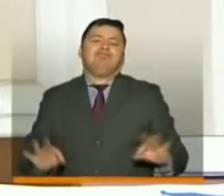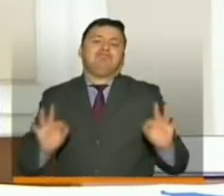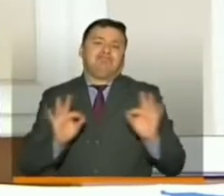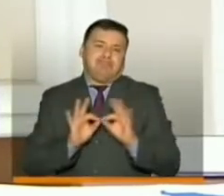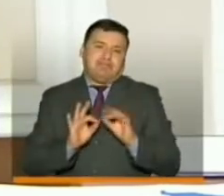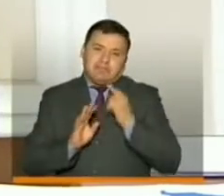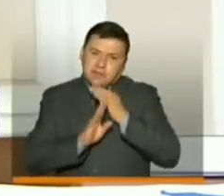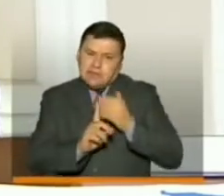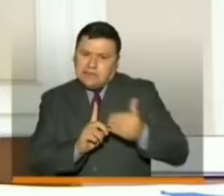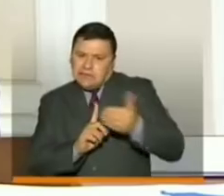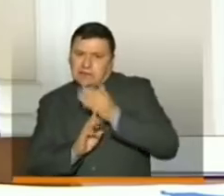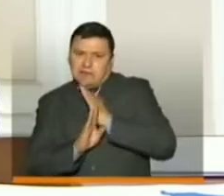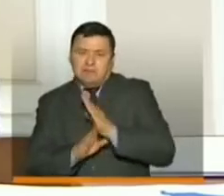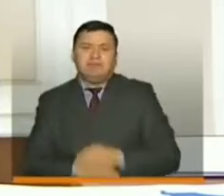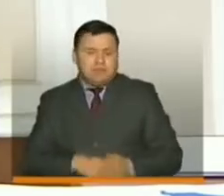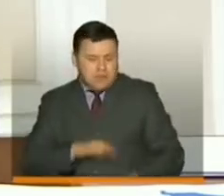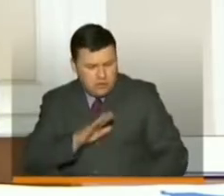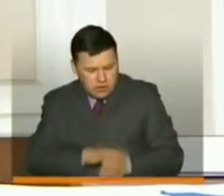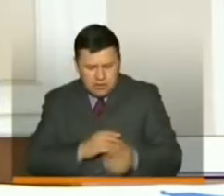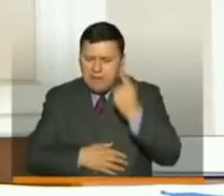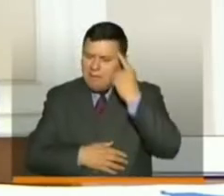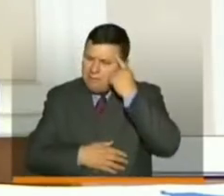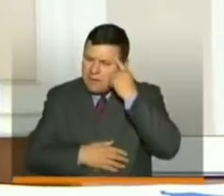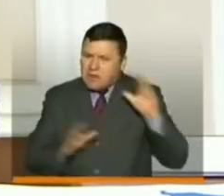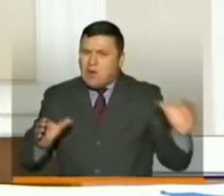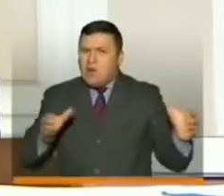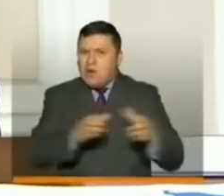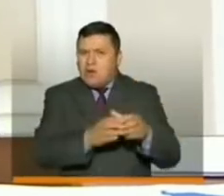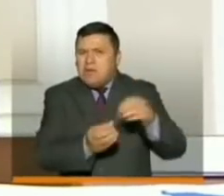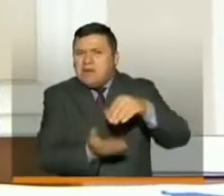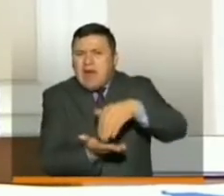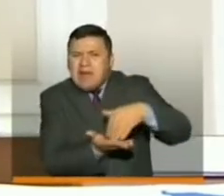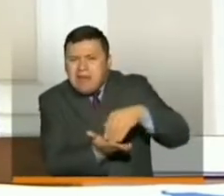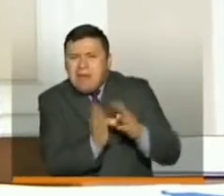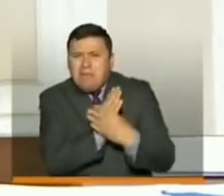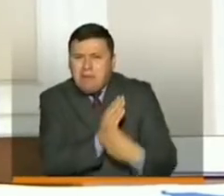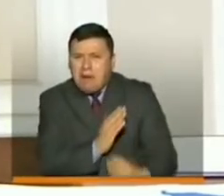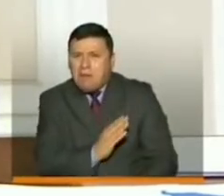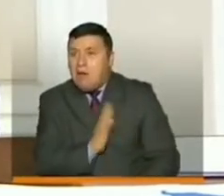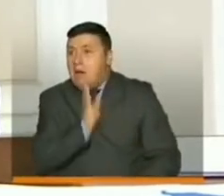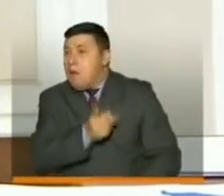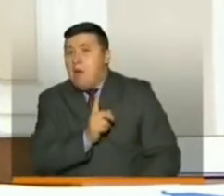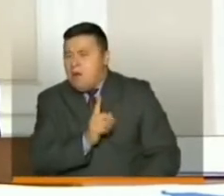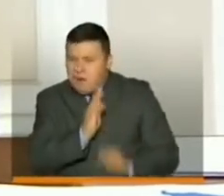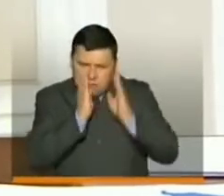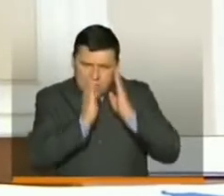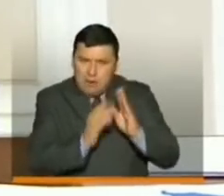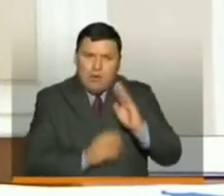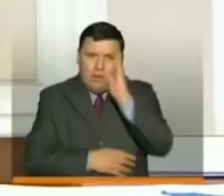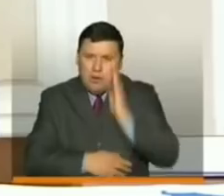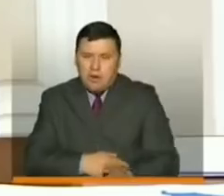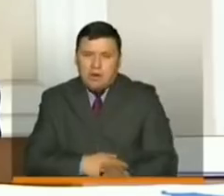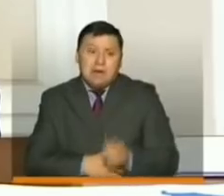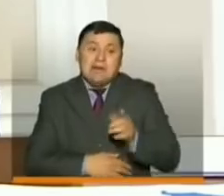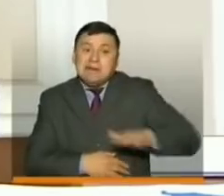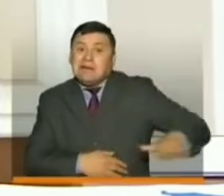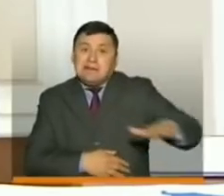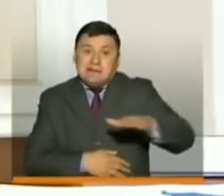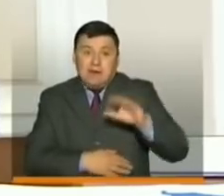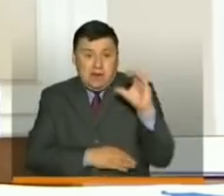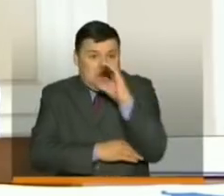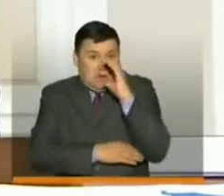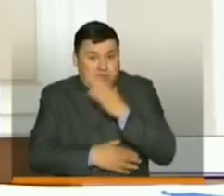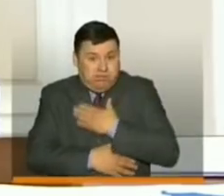protección seguimos pensando en los más vulnerables y no dejaremos de hacerlo nunca porque este es un país